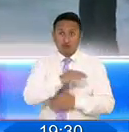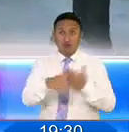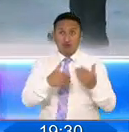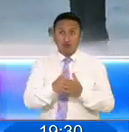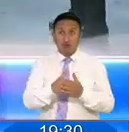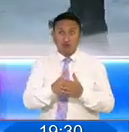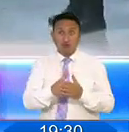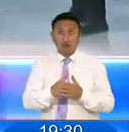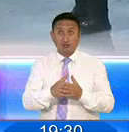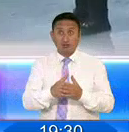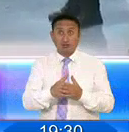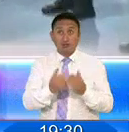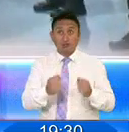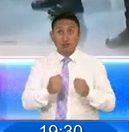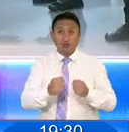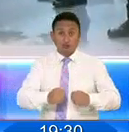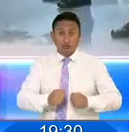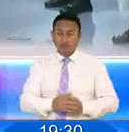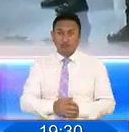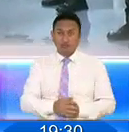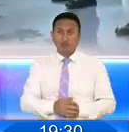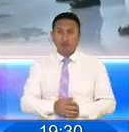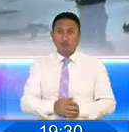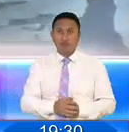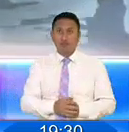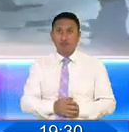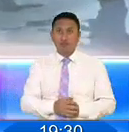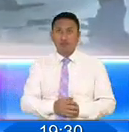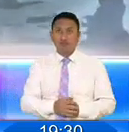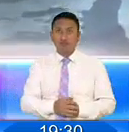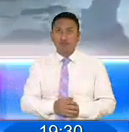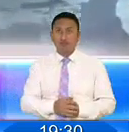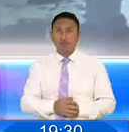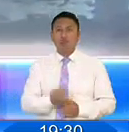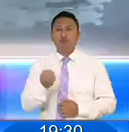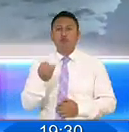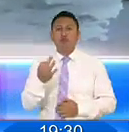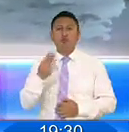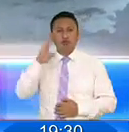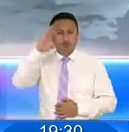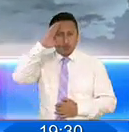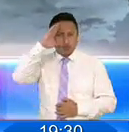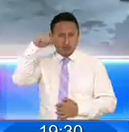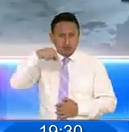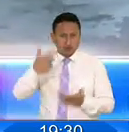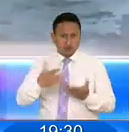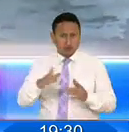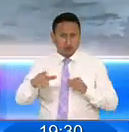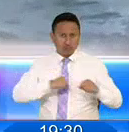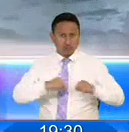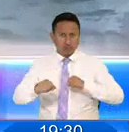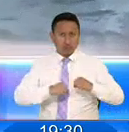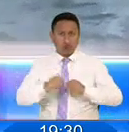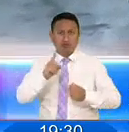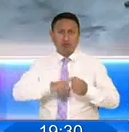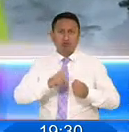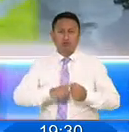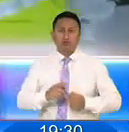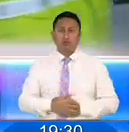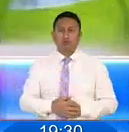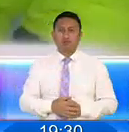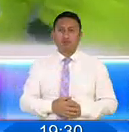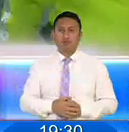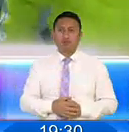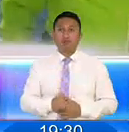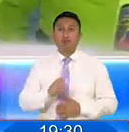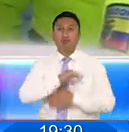a niveles extremos de uso de la fuerza. General, finalmente, ¿cuántos uniformados están listos para este operativo en el Distrito Metropolitano de Quito?